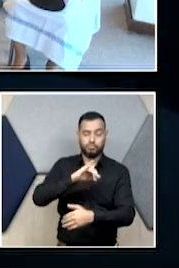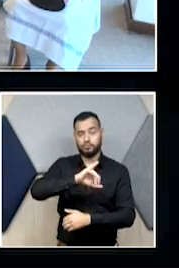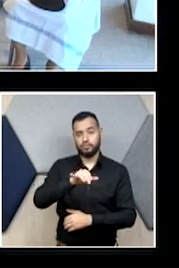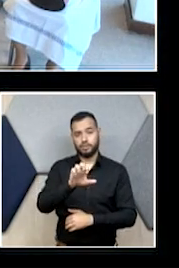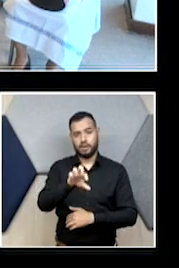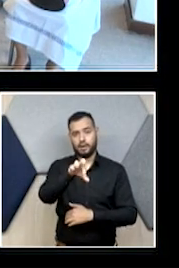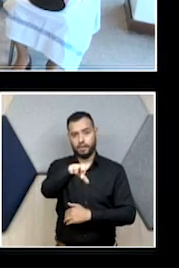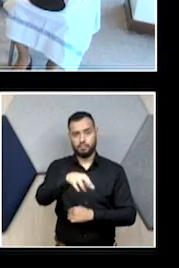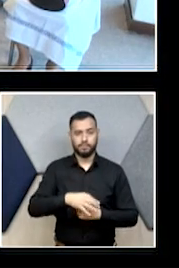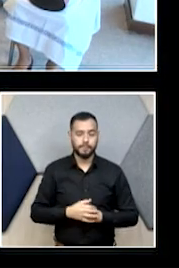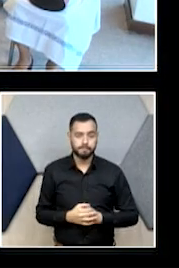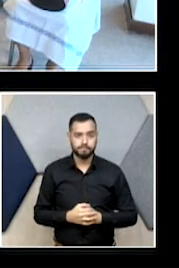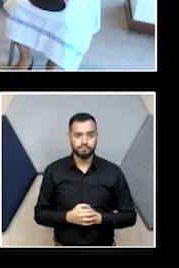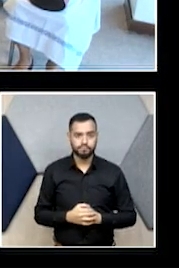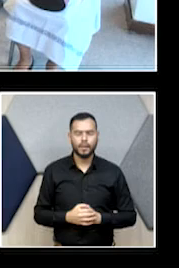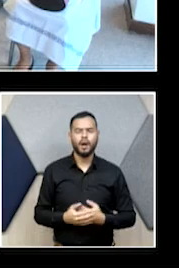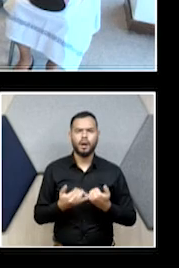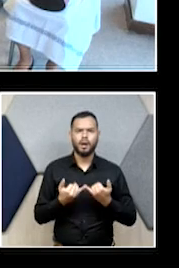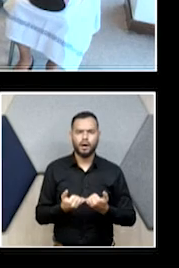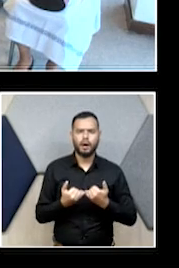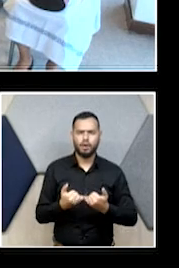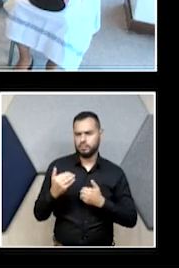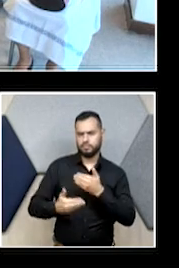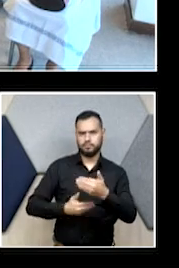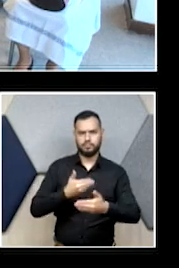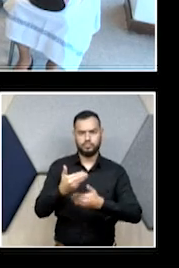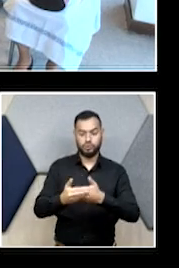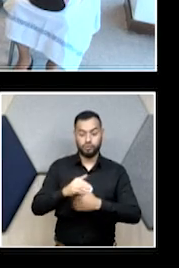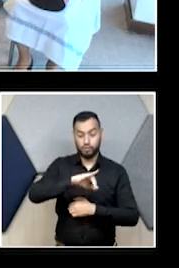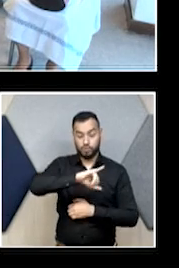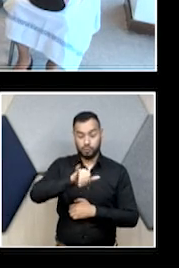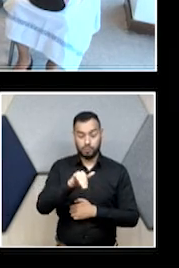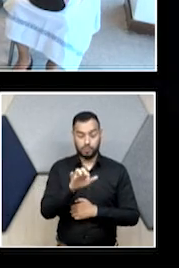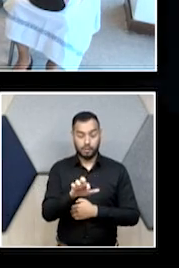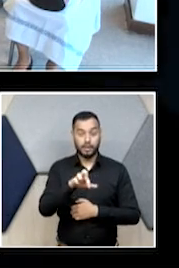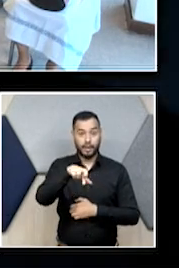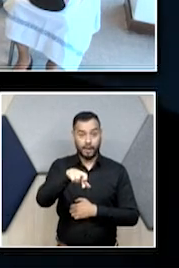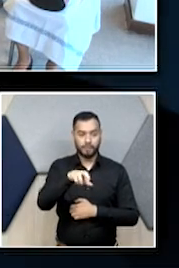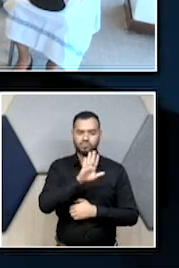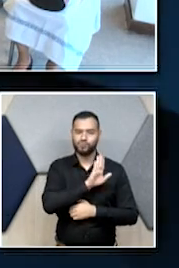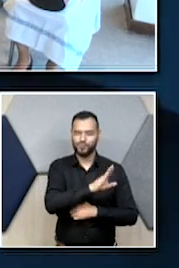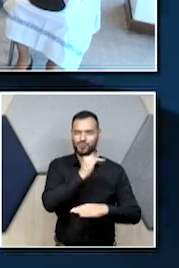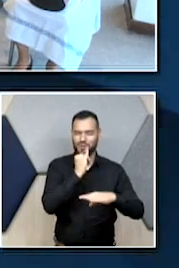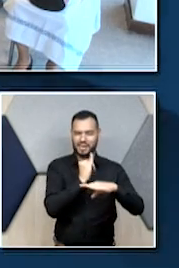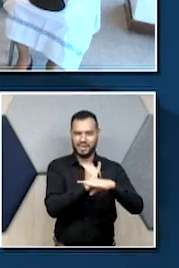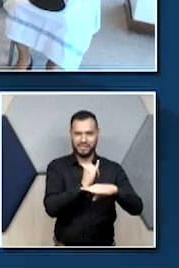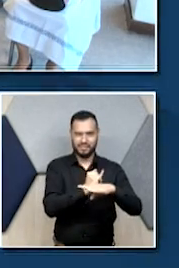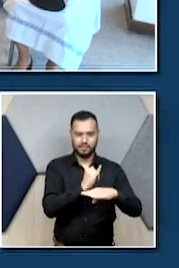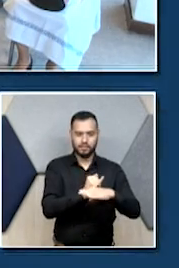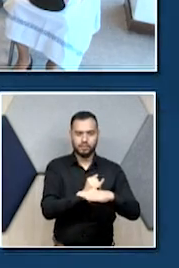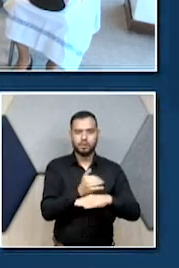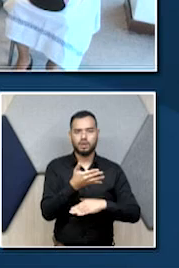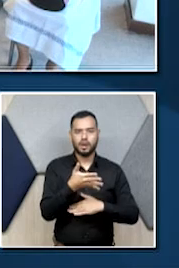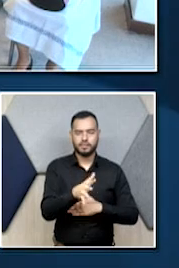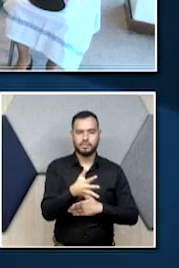Ahora bien, la jurisdicción es una institución transicional compleja.